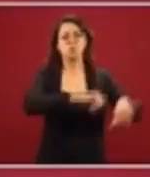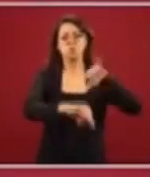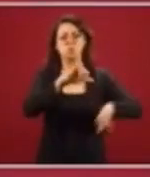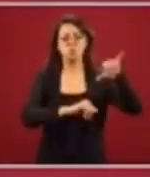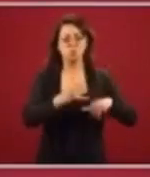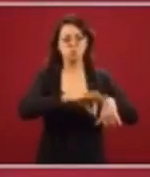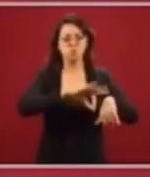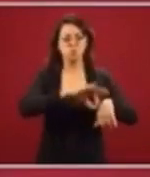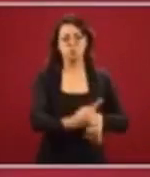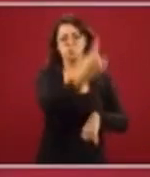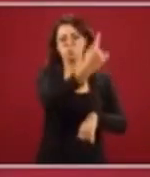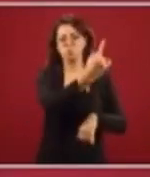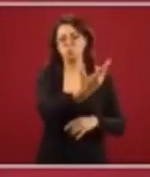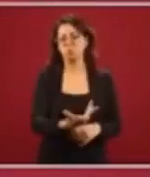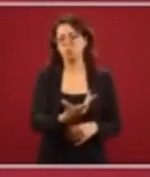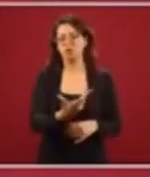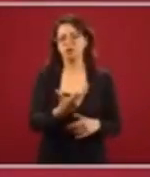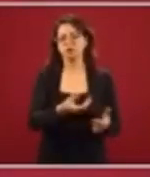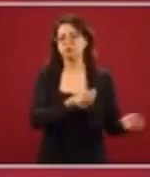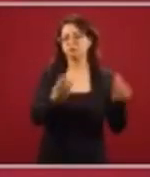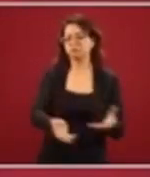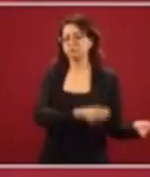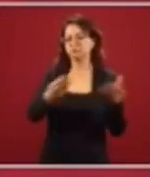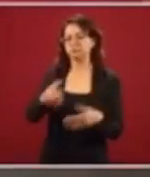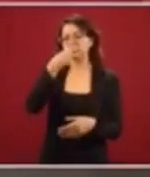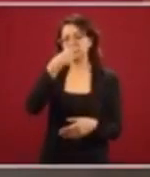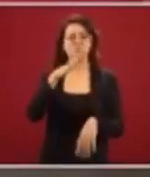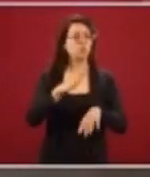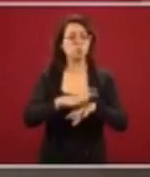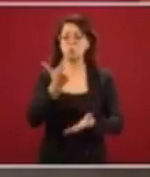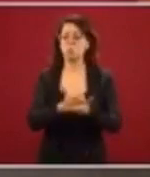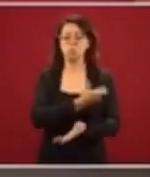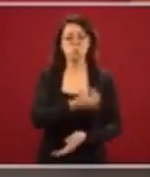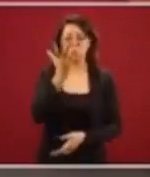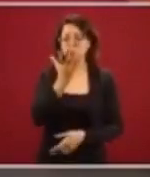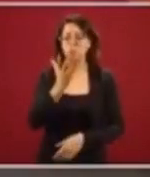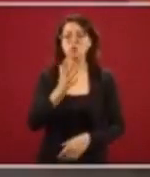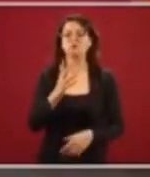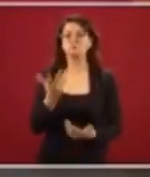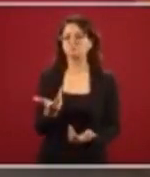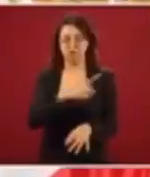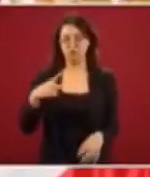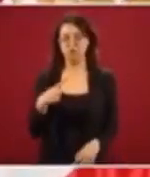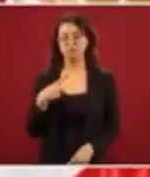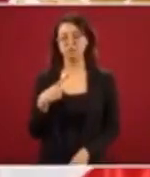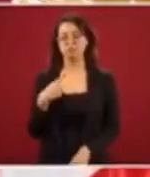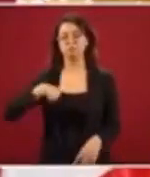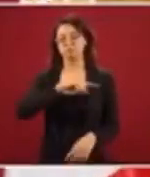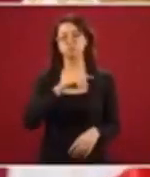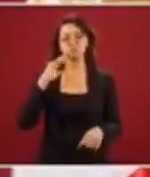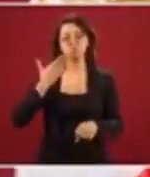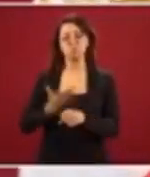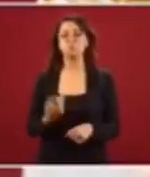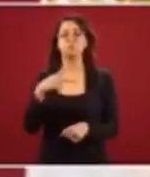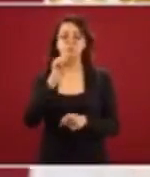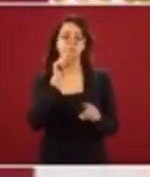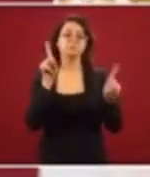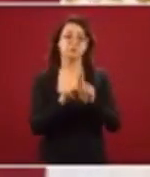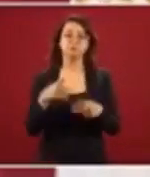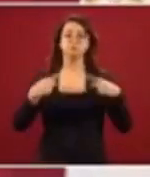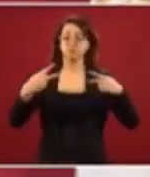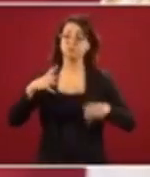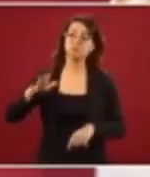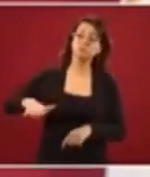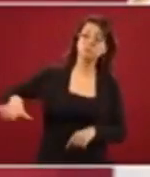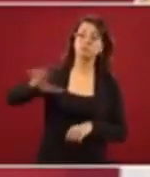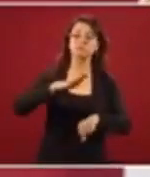empresas que eran las que abastecían a precios elevados, con ineficiencias, también que la gente sepa